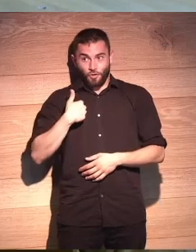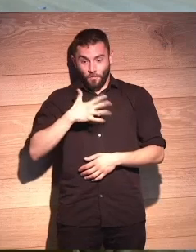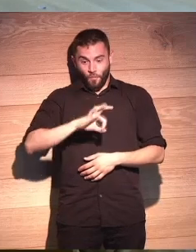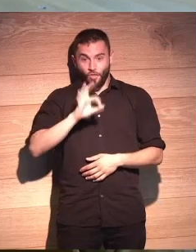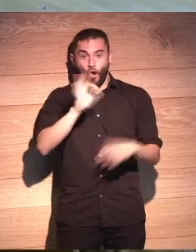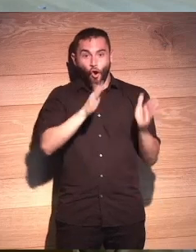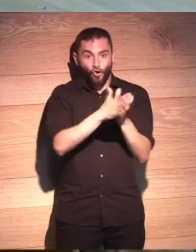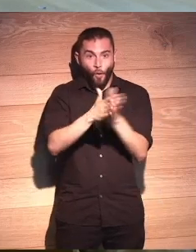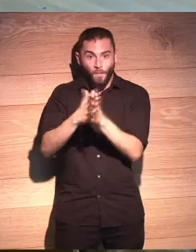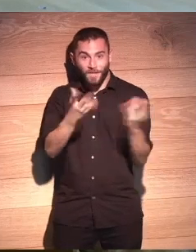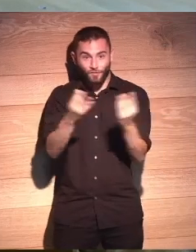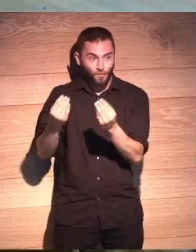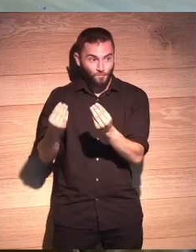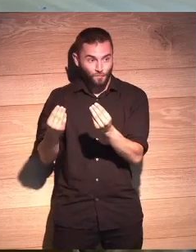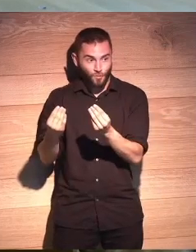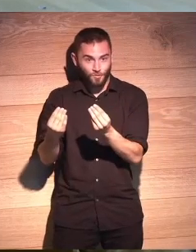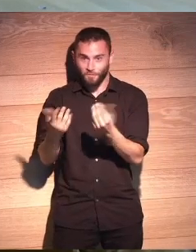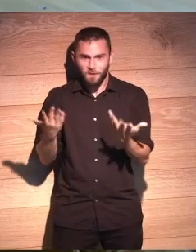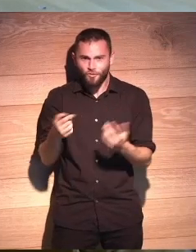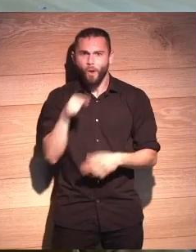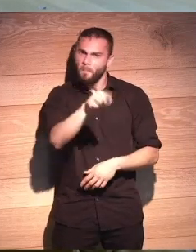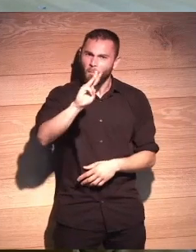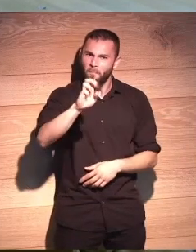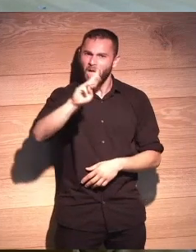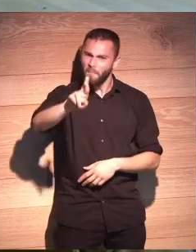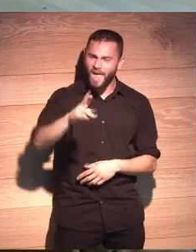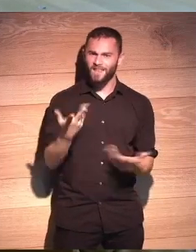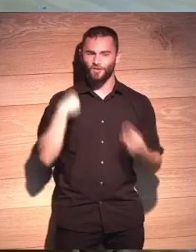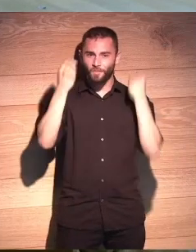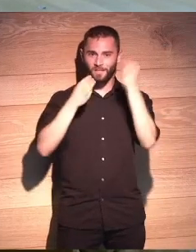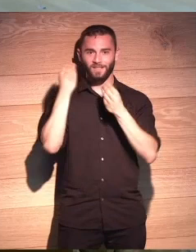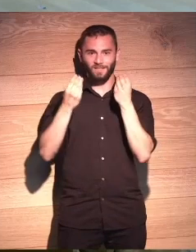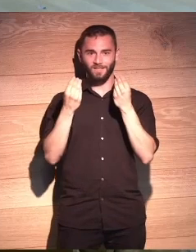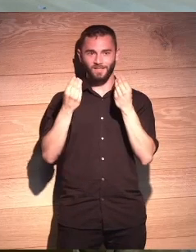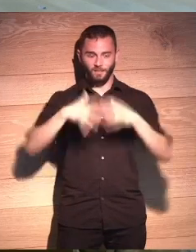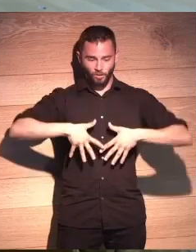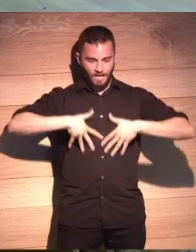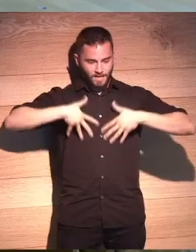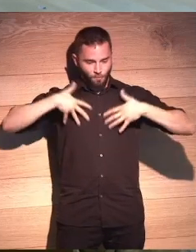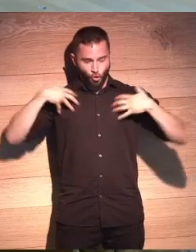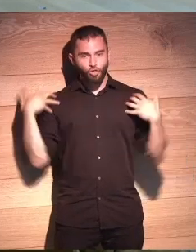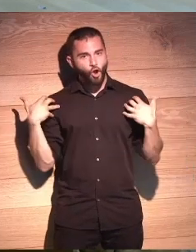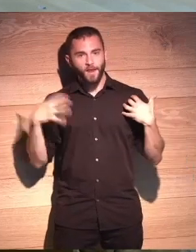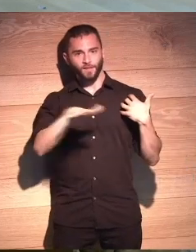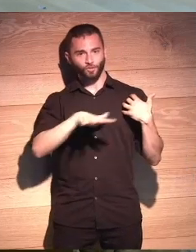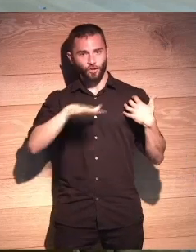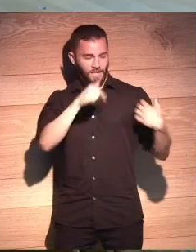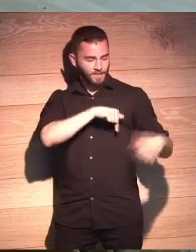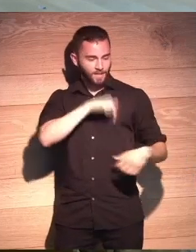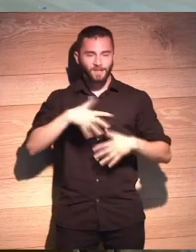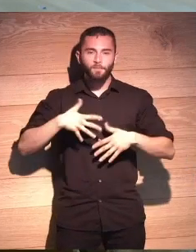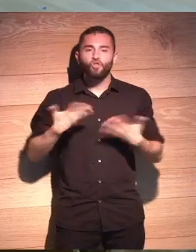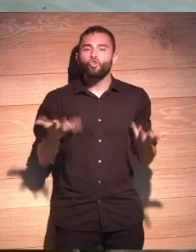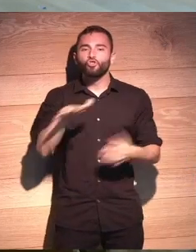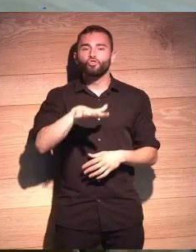de tus compañeros. Y entonces pensé, ¿dónde quedan las emociones? ¿Dónde quedan los